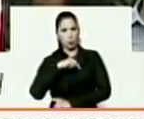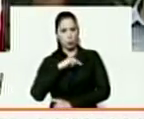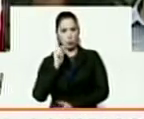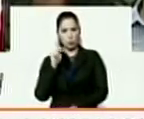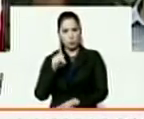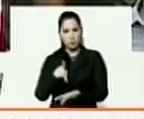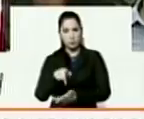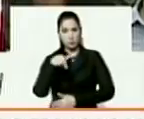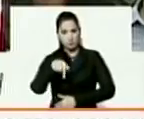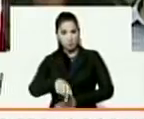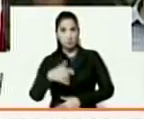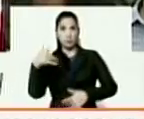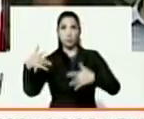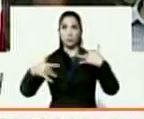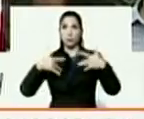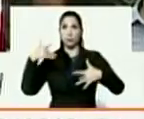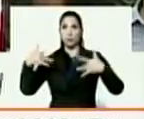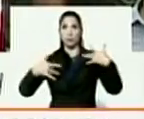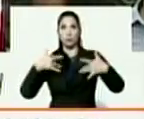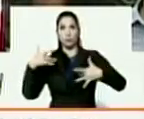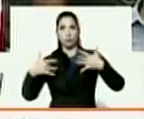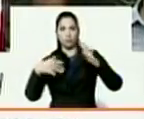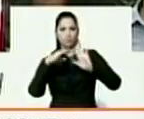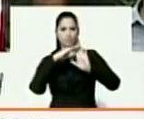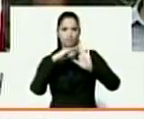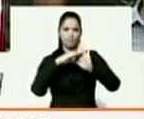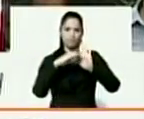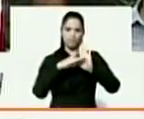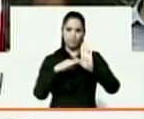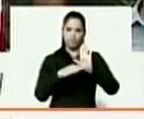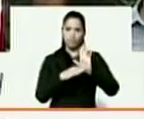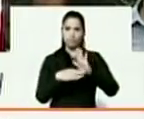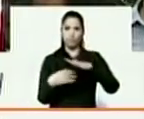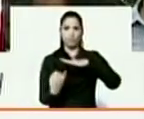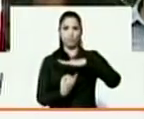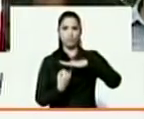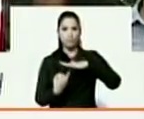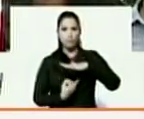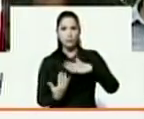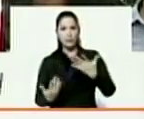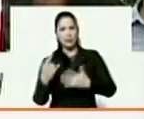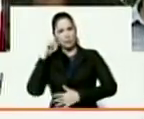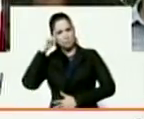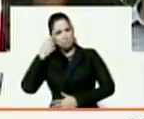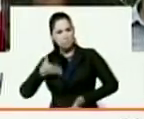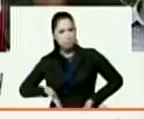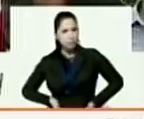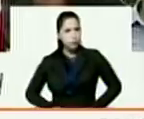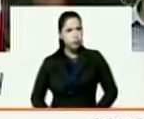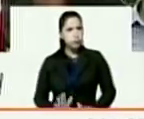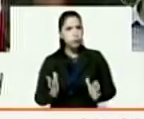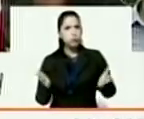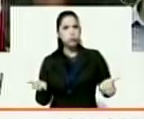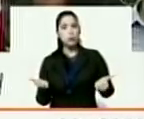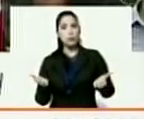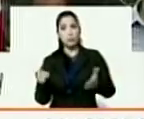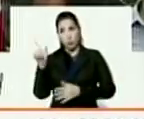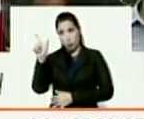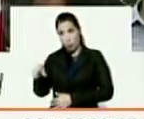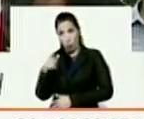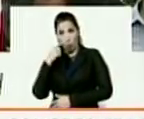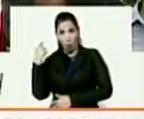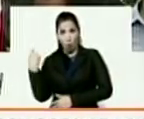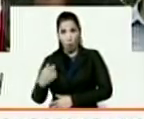actividades de orden institucional recordando el nacimiento del gran mariscal de ayacucho y